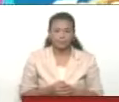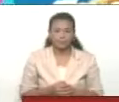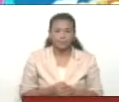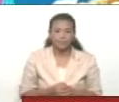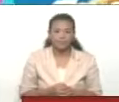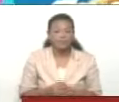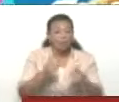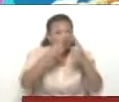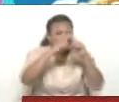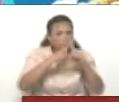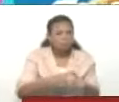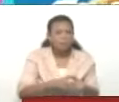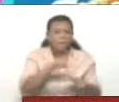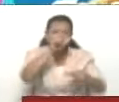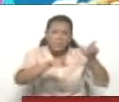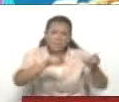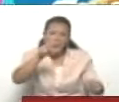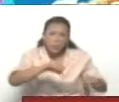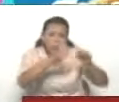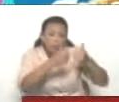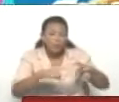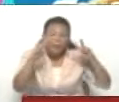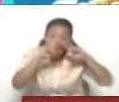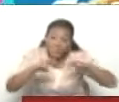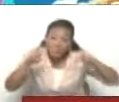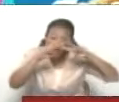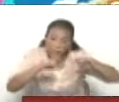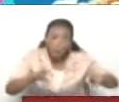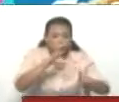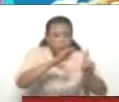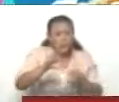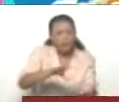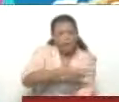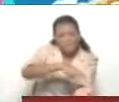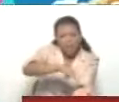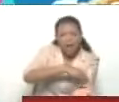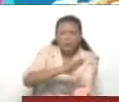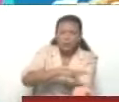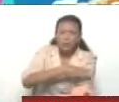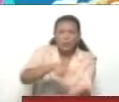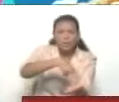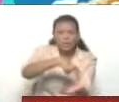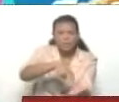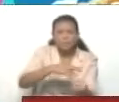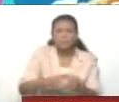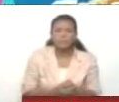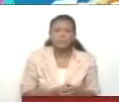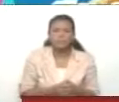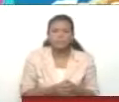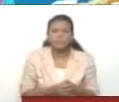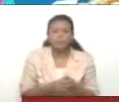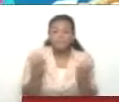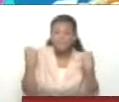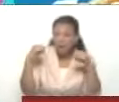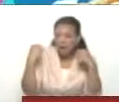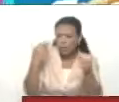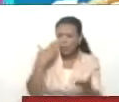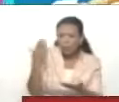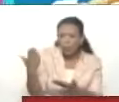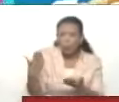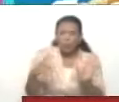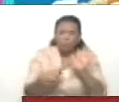se registraron cultores, artistas, investigadores de música, canto, danza, ritmo, practicantes